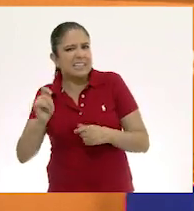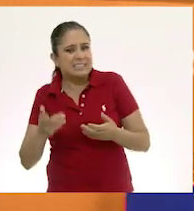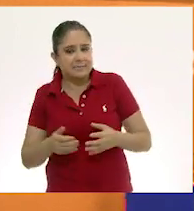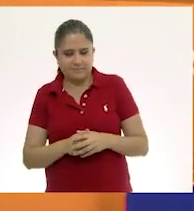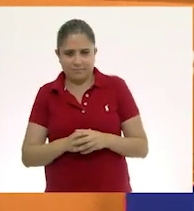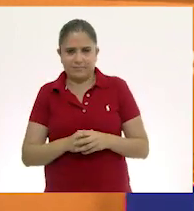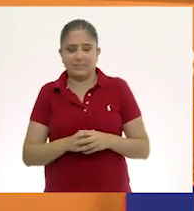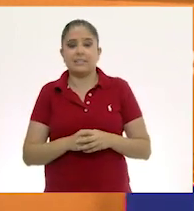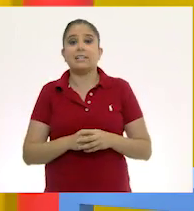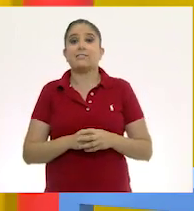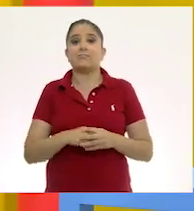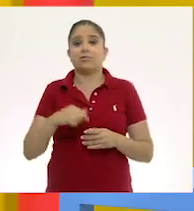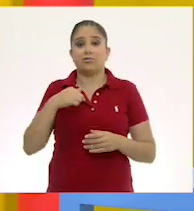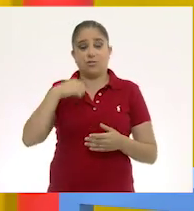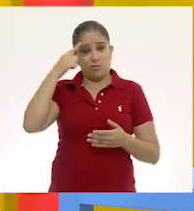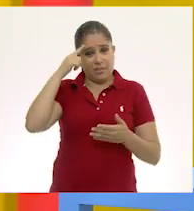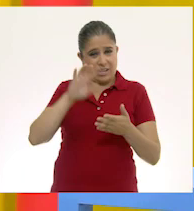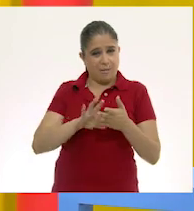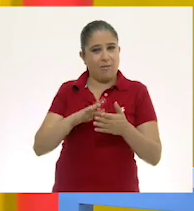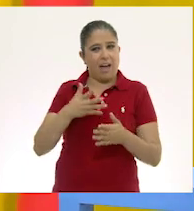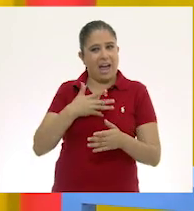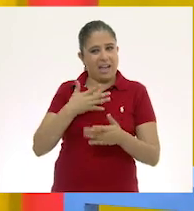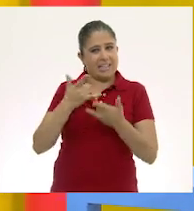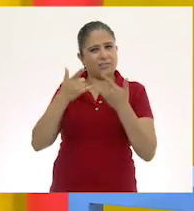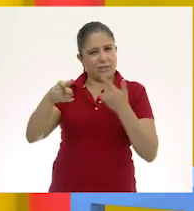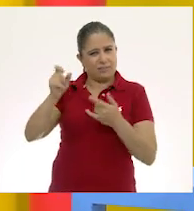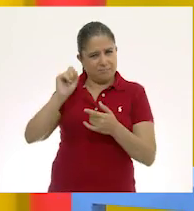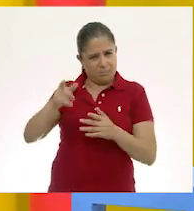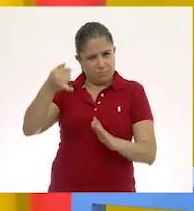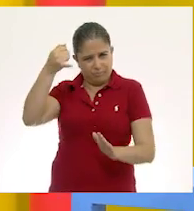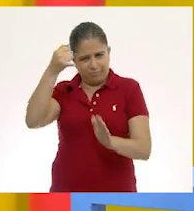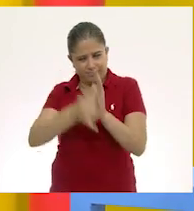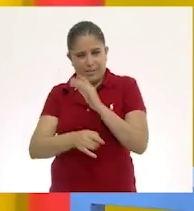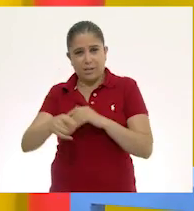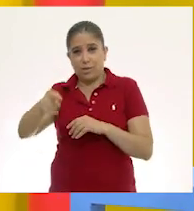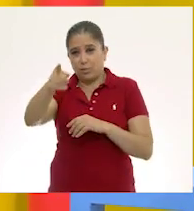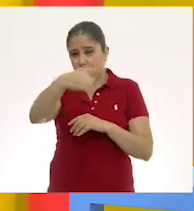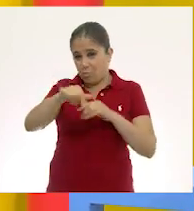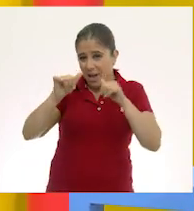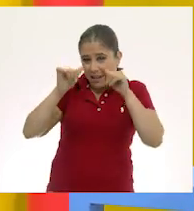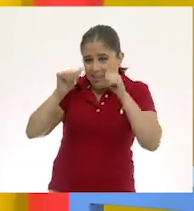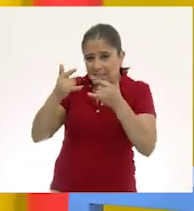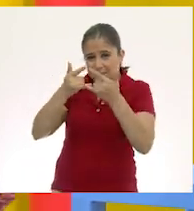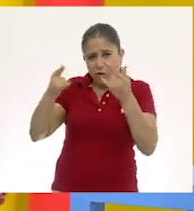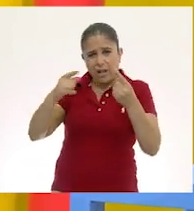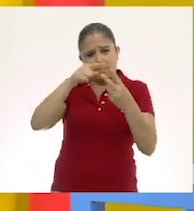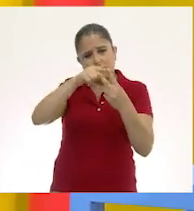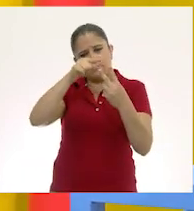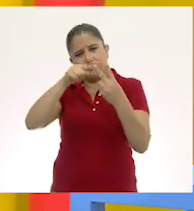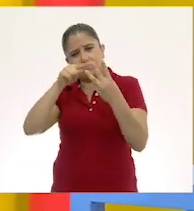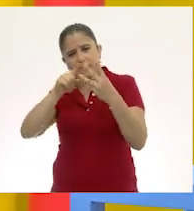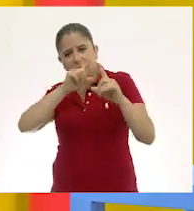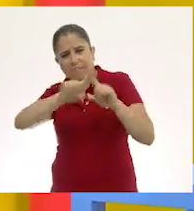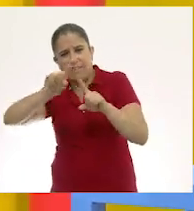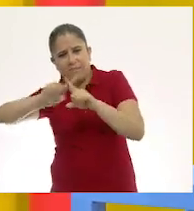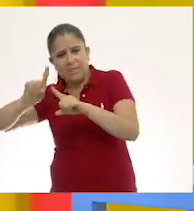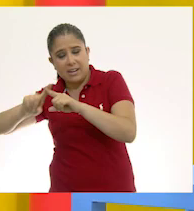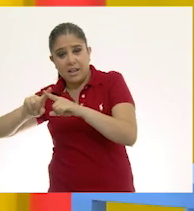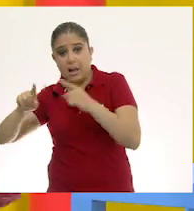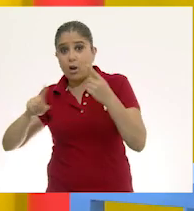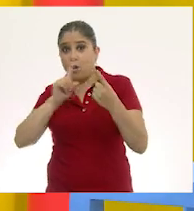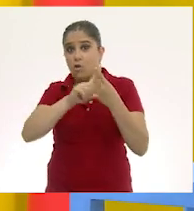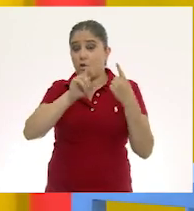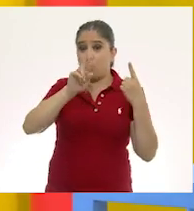Las claves. Yo creo que hubo varias claves, porque si pusieron atención y se dieron cuenta, al principio